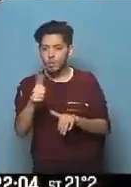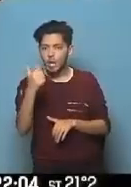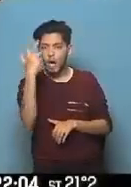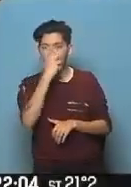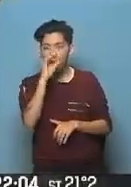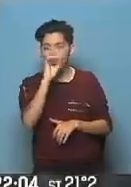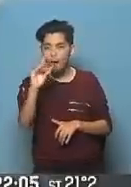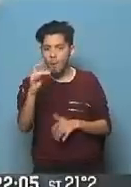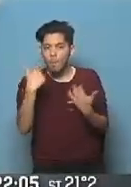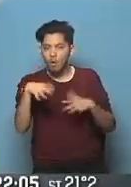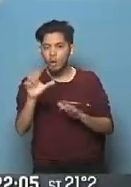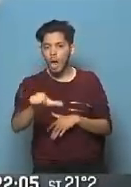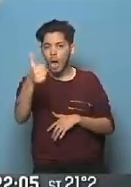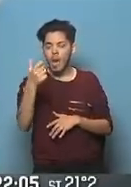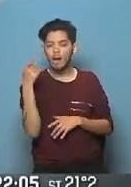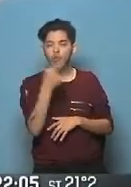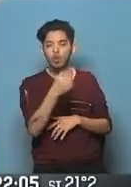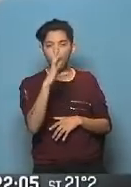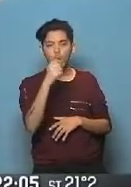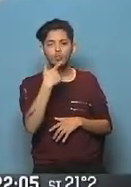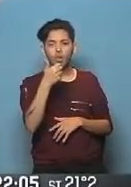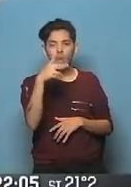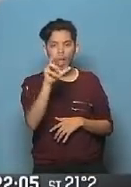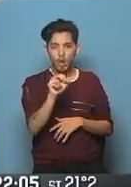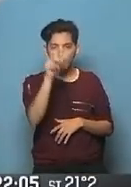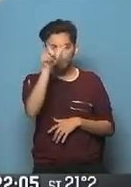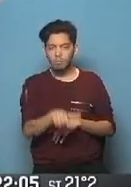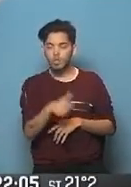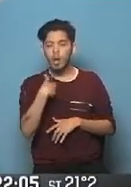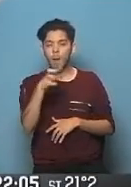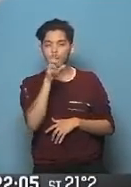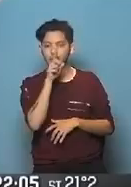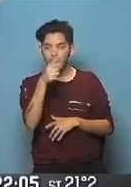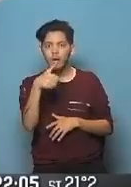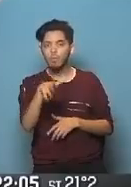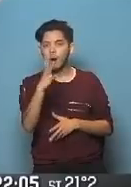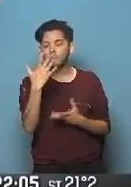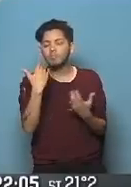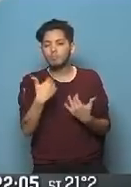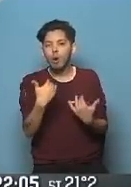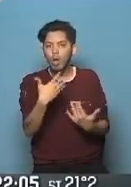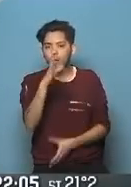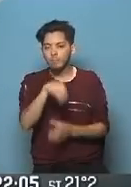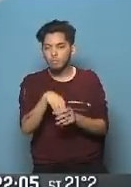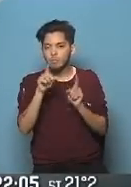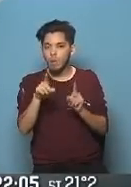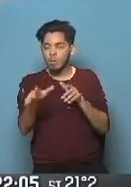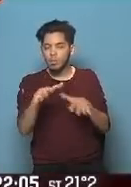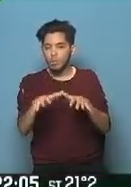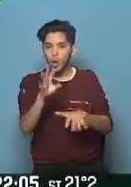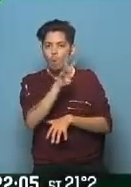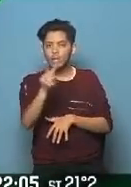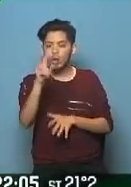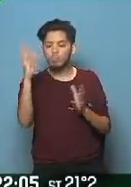Bolsonaro. Queridas compañeras y compañeros, el candidato del PT obtendría en ese escenario un 42% frente a